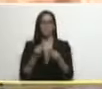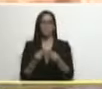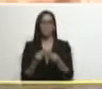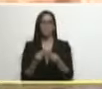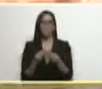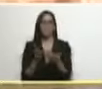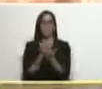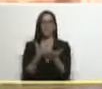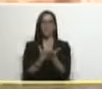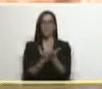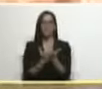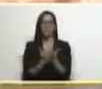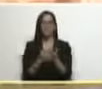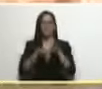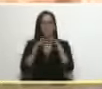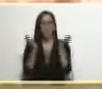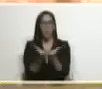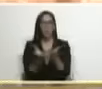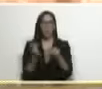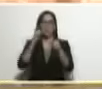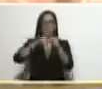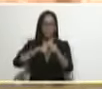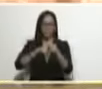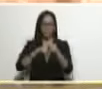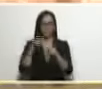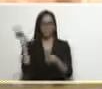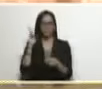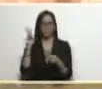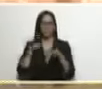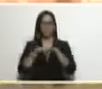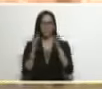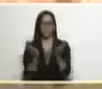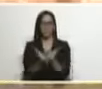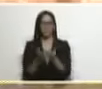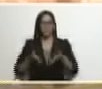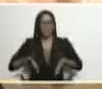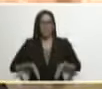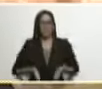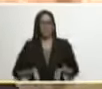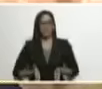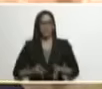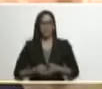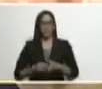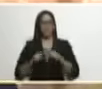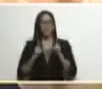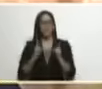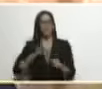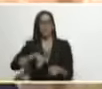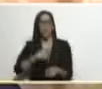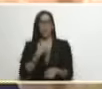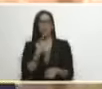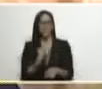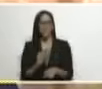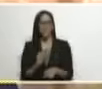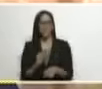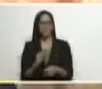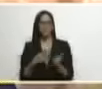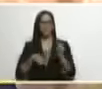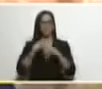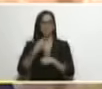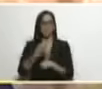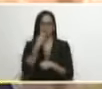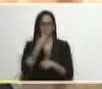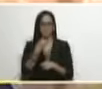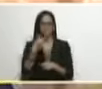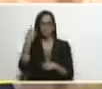mundo. Insertamos a Venezuela en este mundo que ha nacido. Pero les puedo decir, después de haberle visto